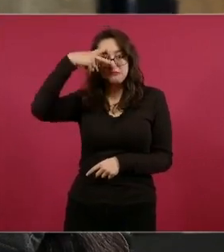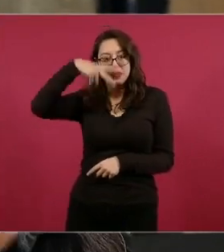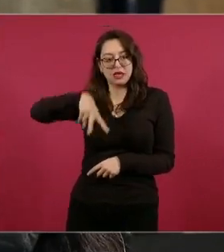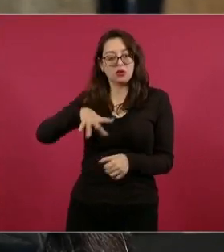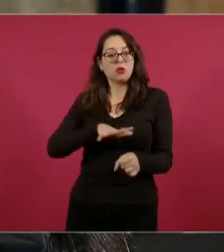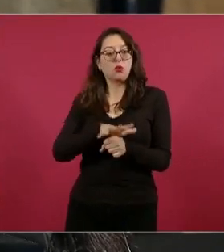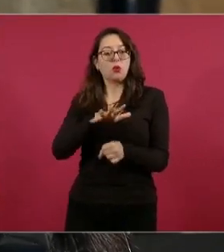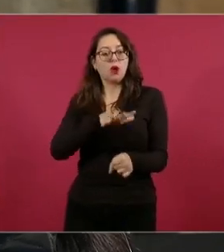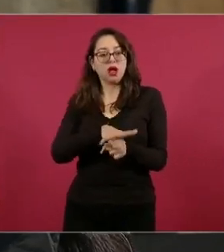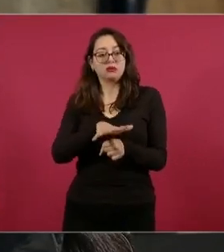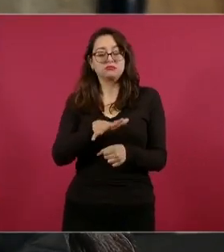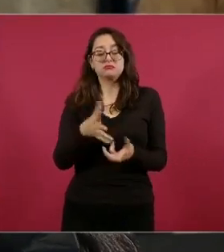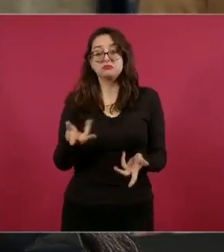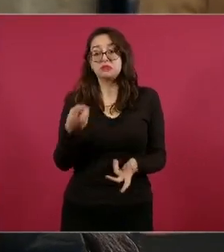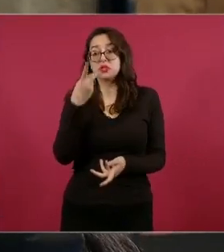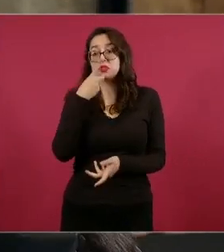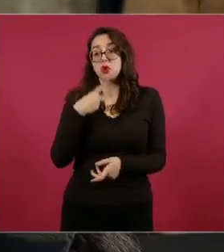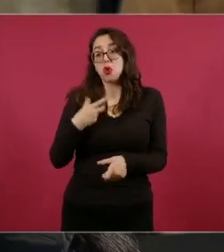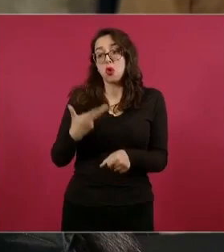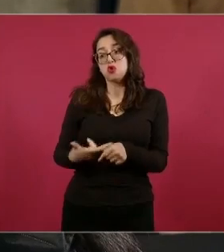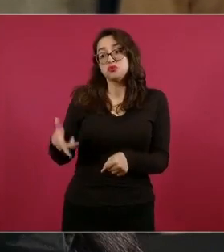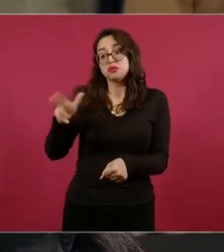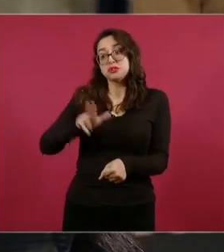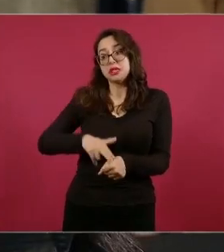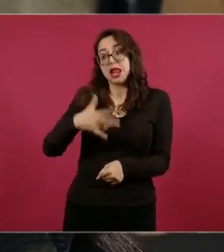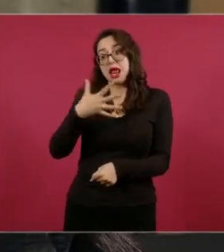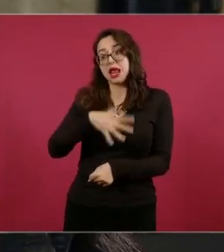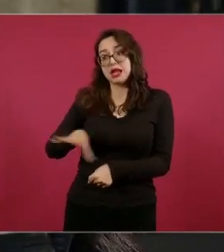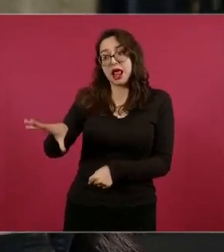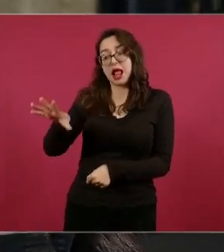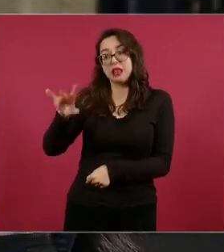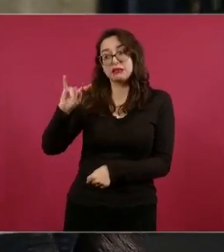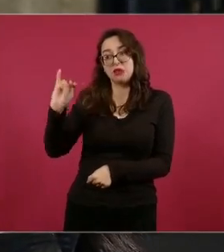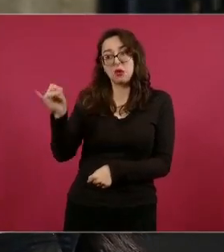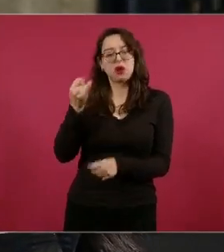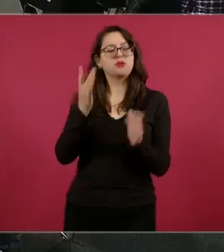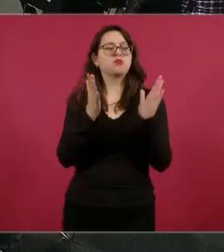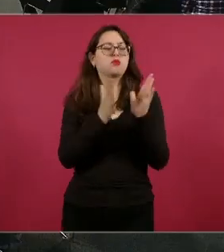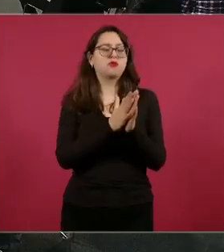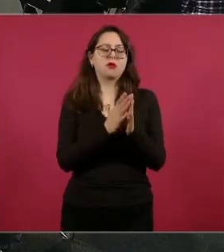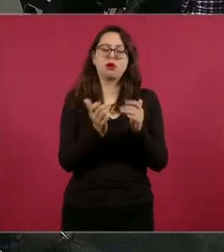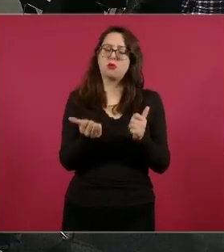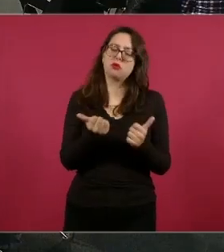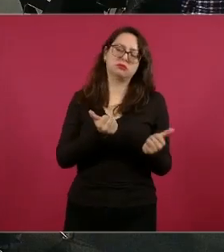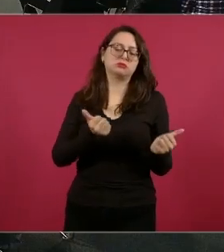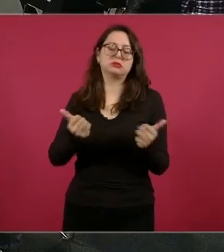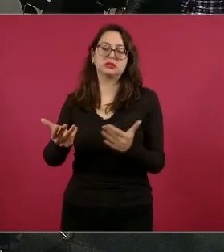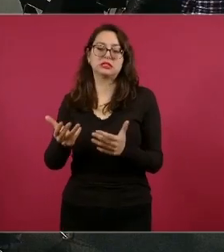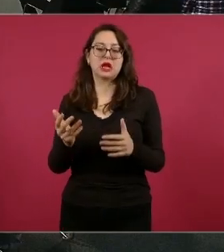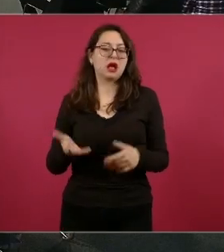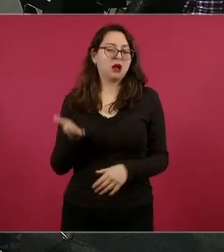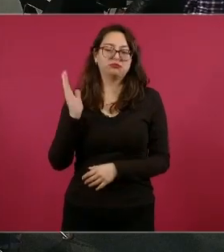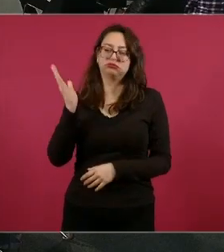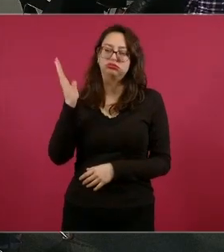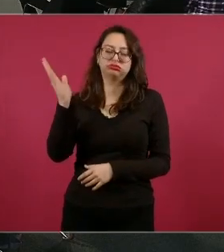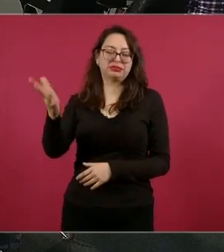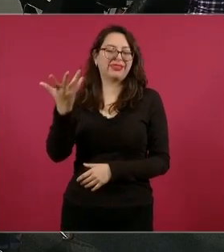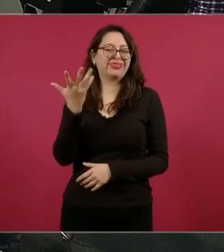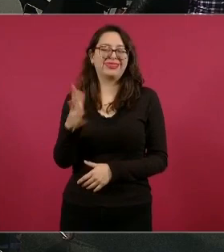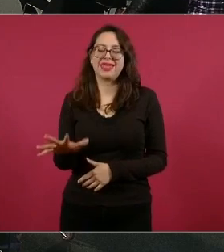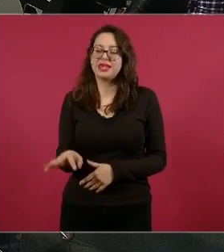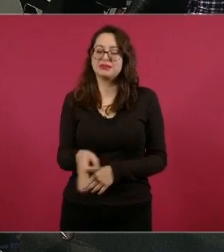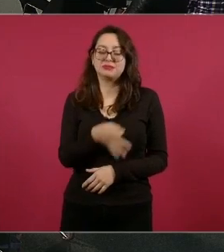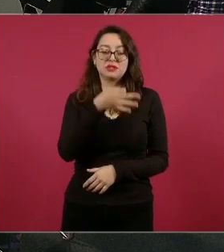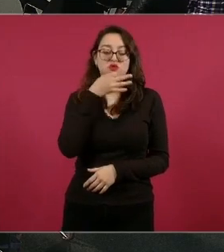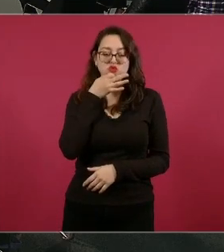que era el Hospital General de Tijuana. Le pedí que me llevara, tardamos escasos 10, 15 minutos